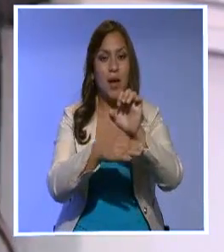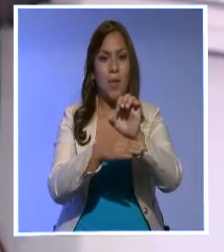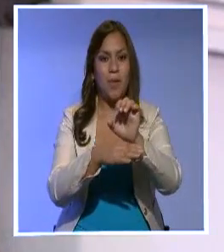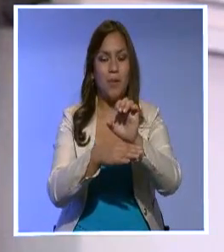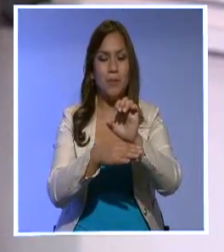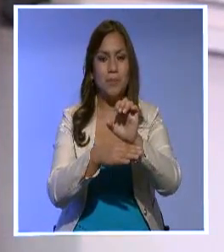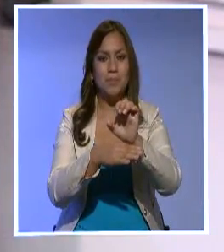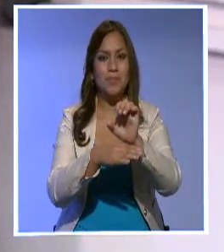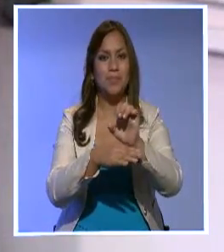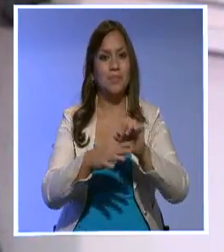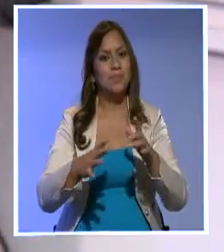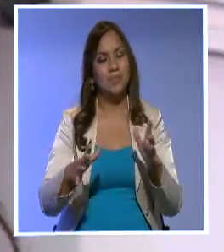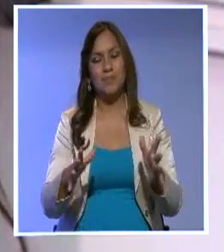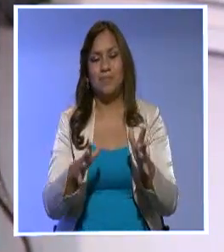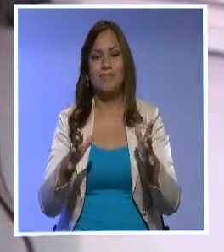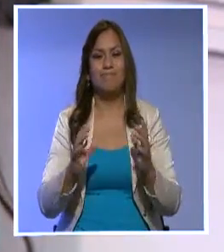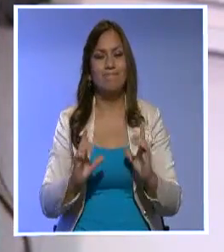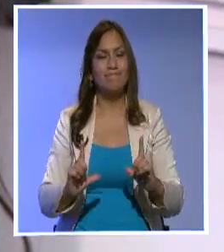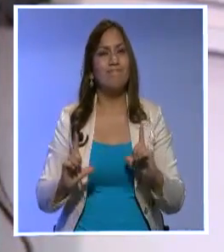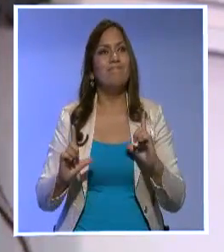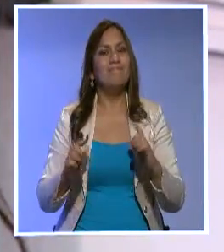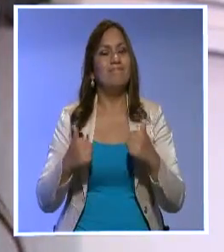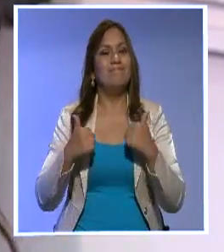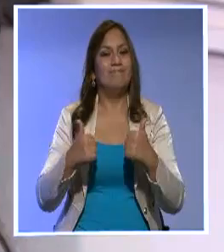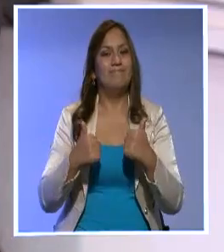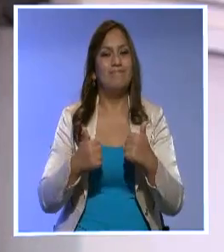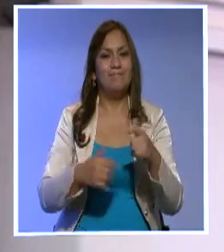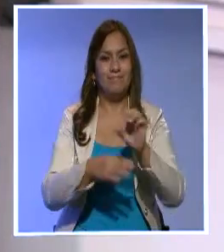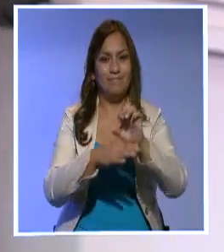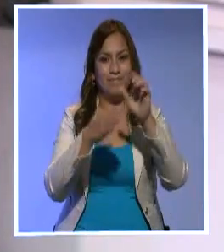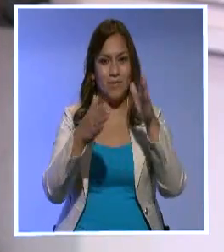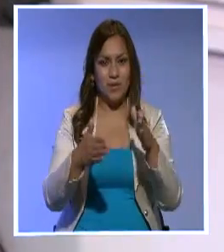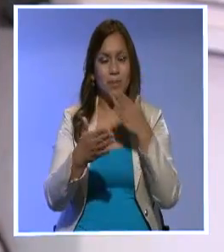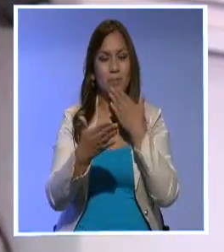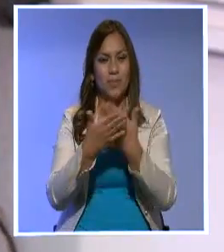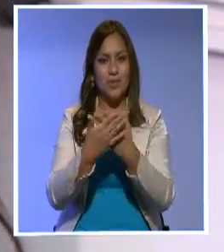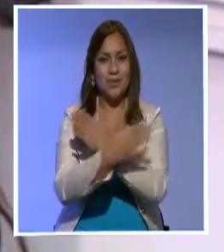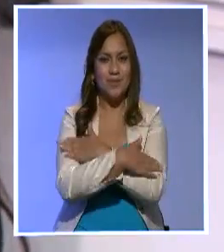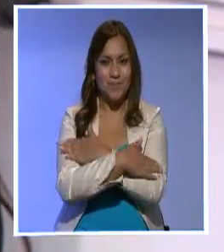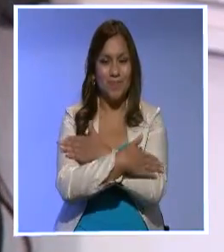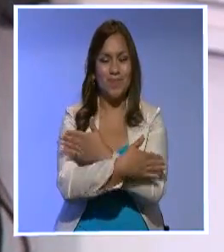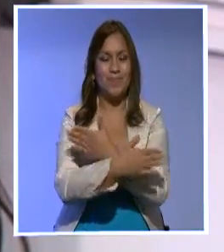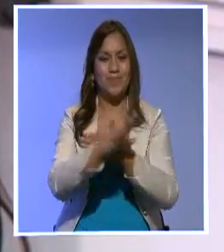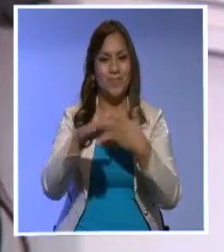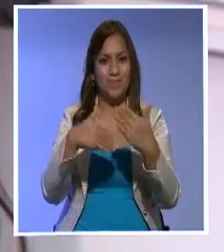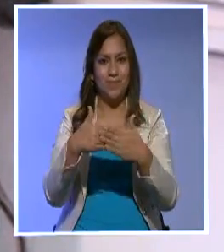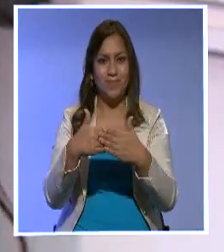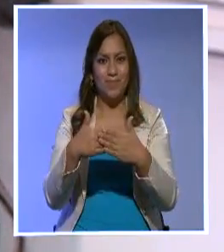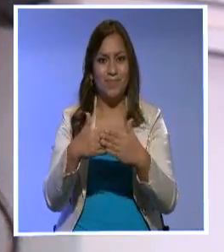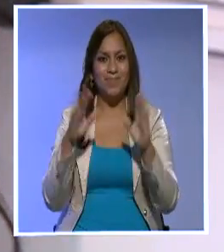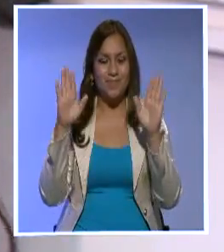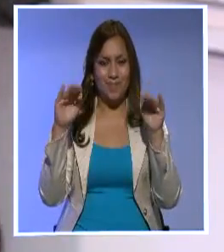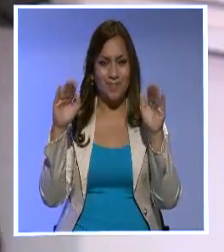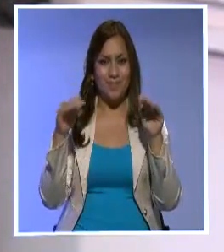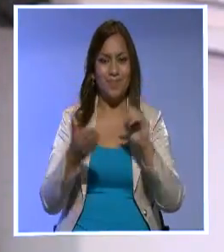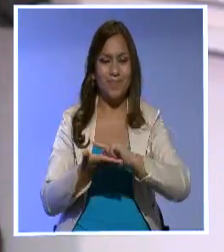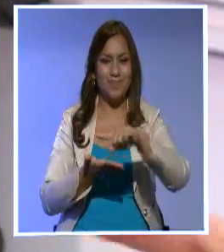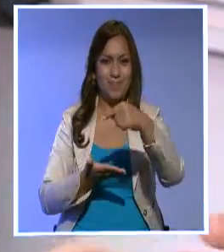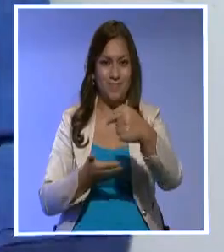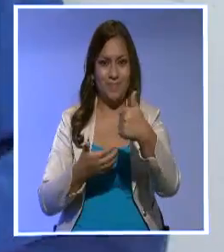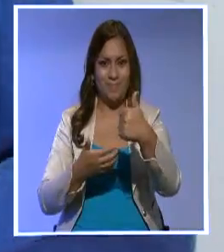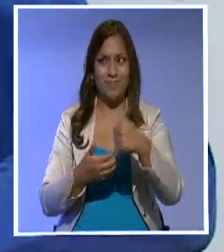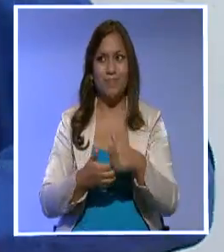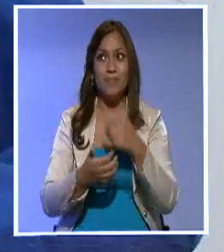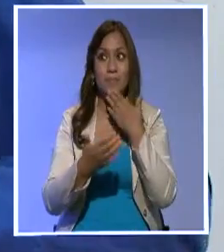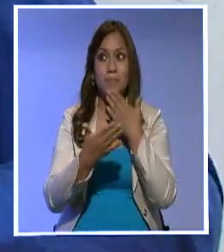seguir como grandes orgullosos y orgullosas de ser ecuatorianos un abrazo muy fuerte a todas y todos ustedes y hasta la próxima semana gracias